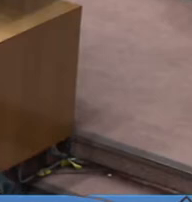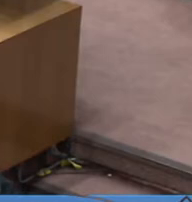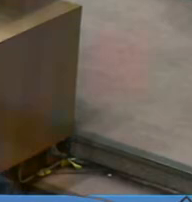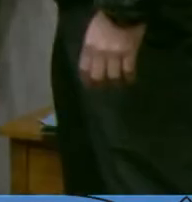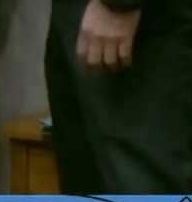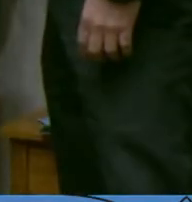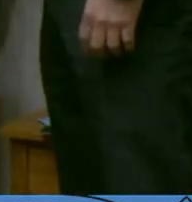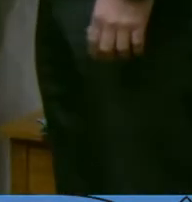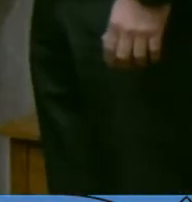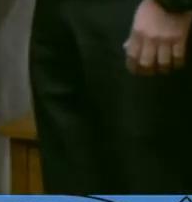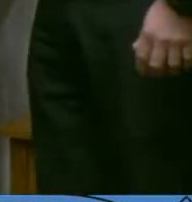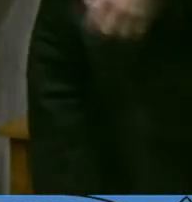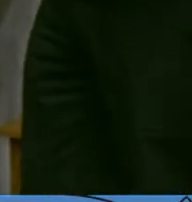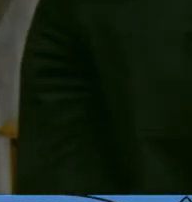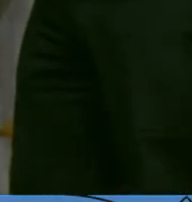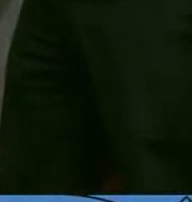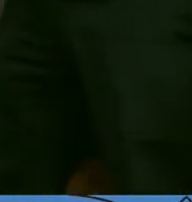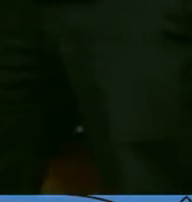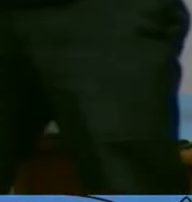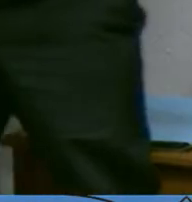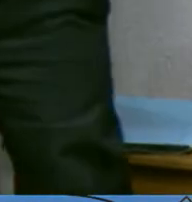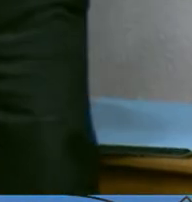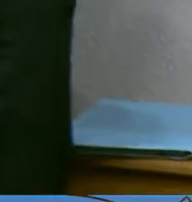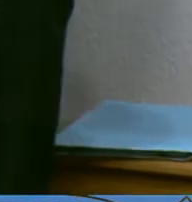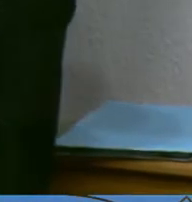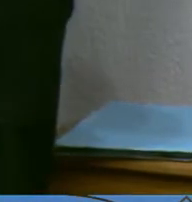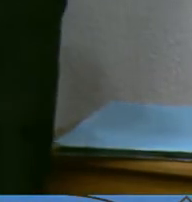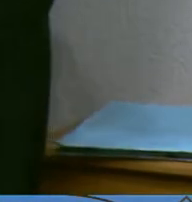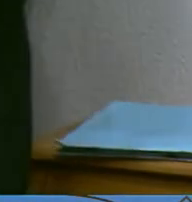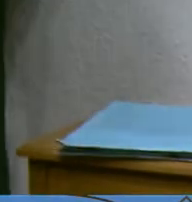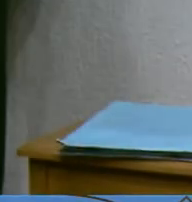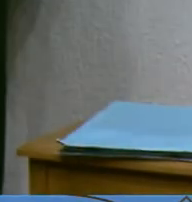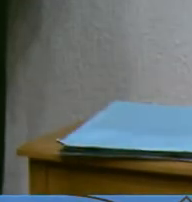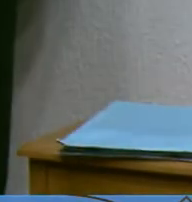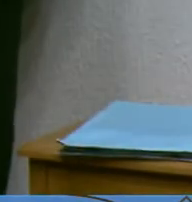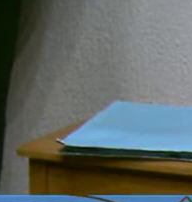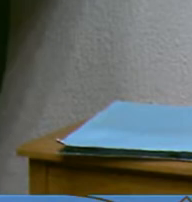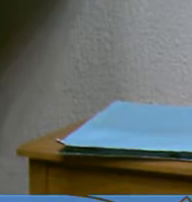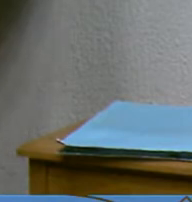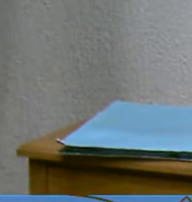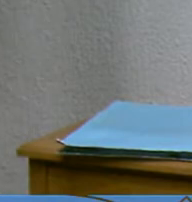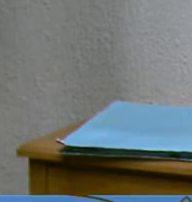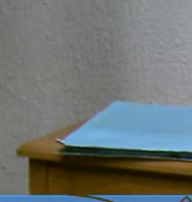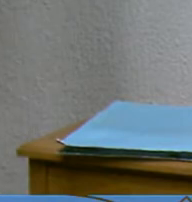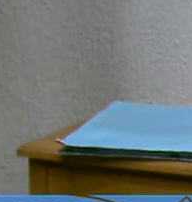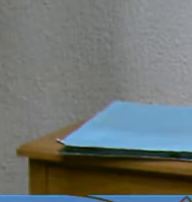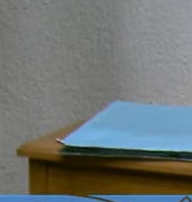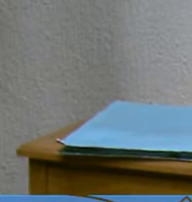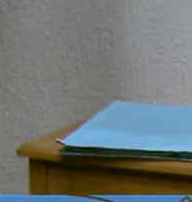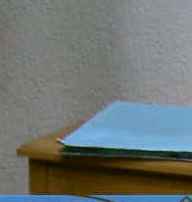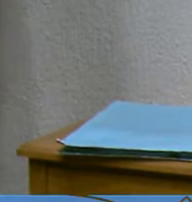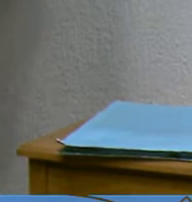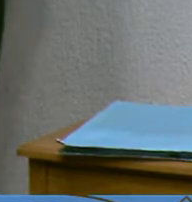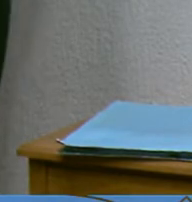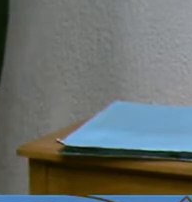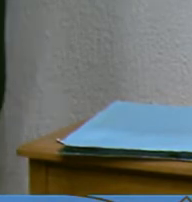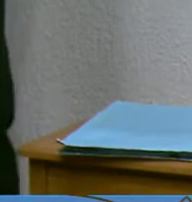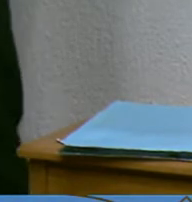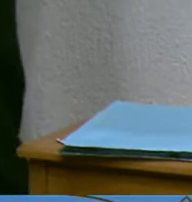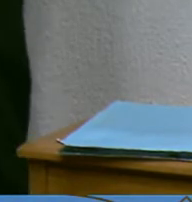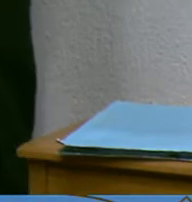quiero comenzar estas palabras agradeciendo su respaldo, vuestro